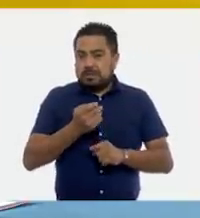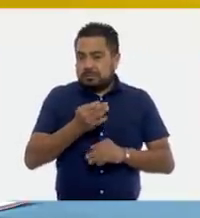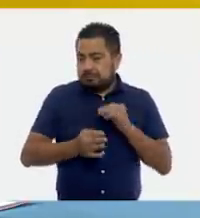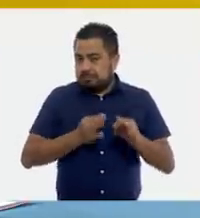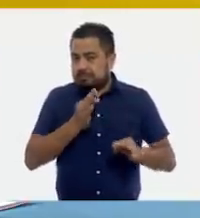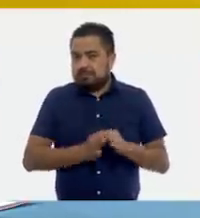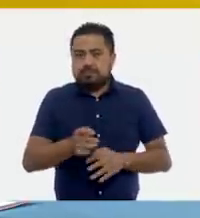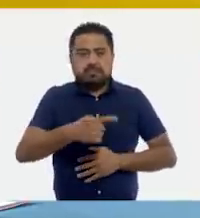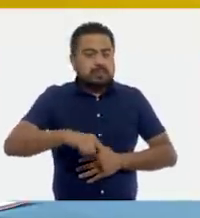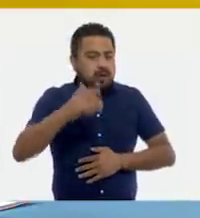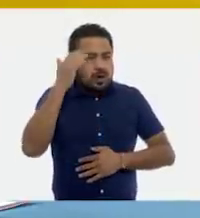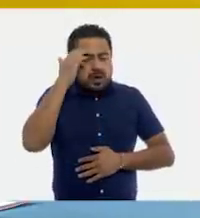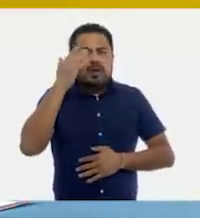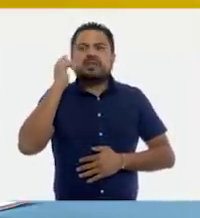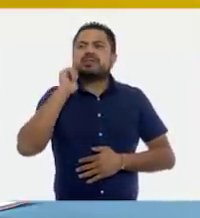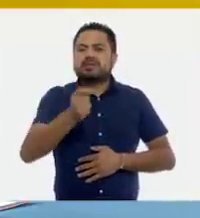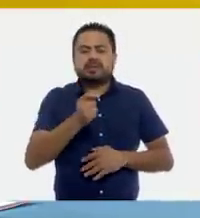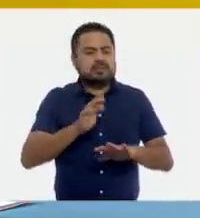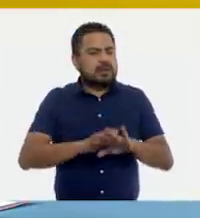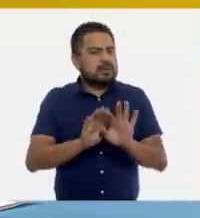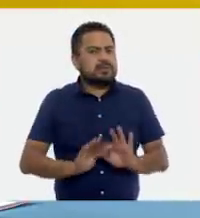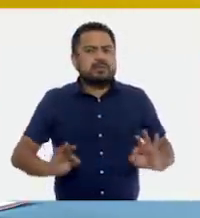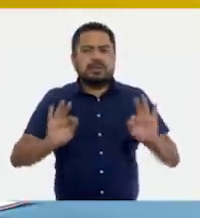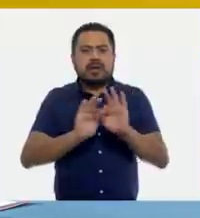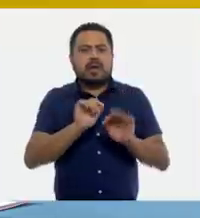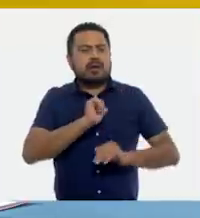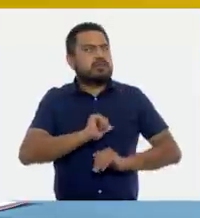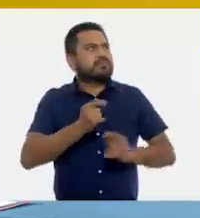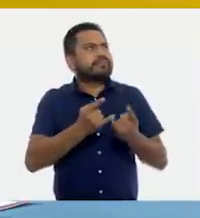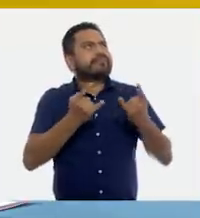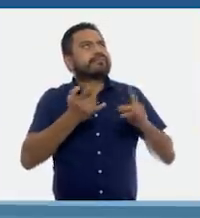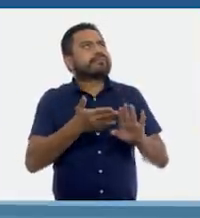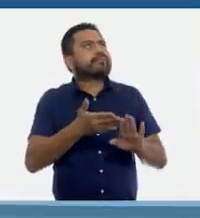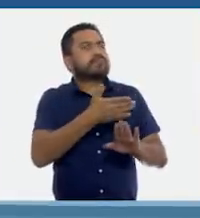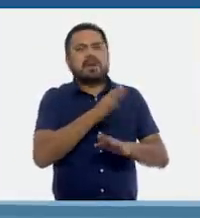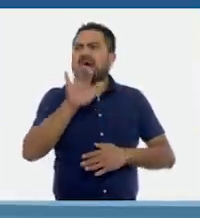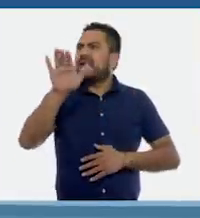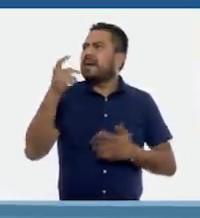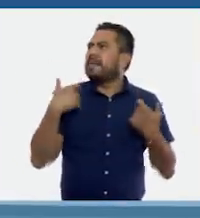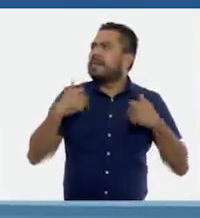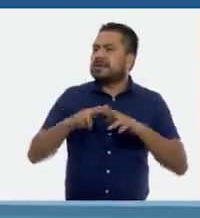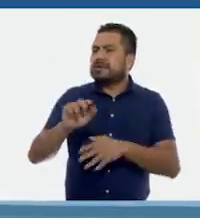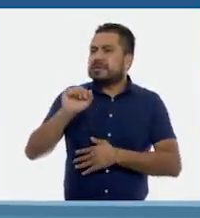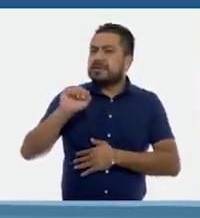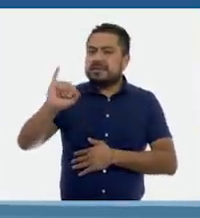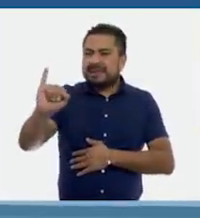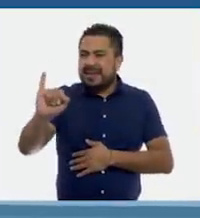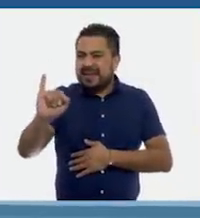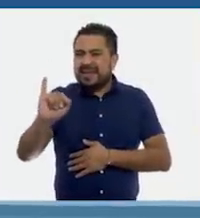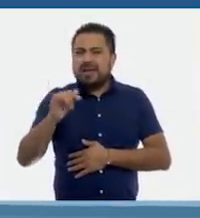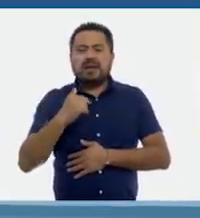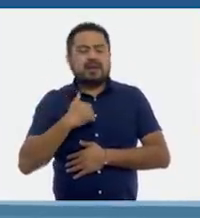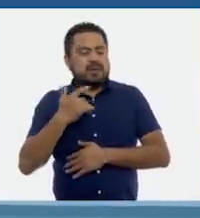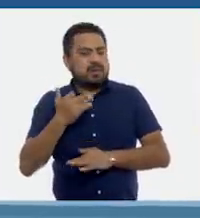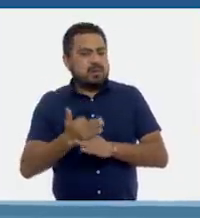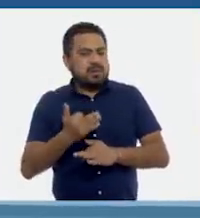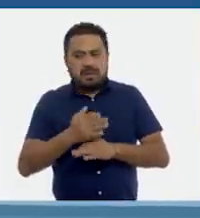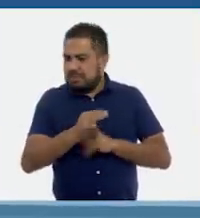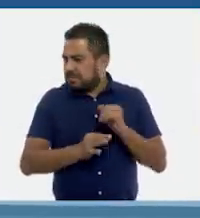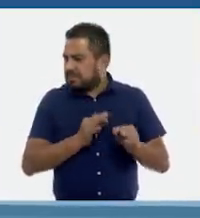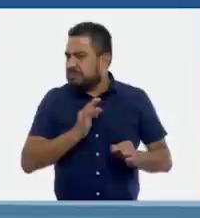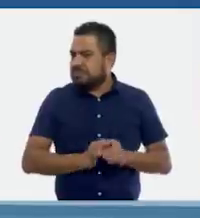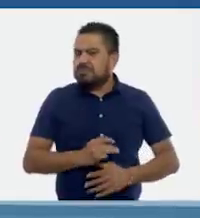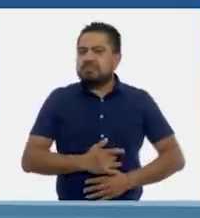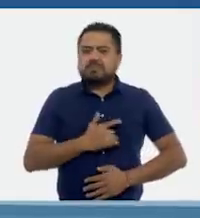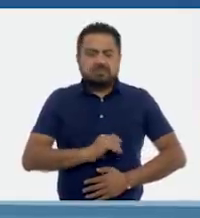para conocer otra etapa fundamental de nuestro pasado? ¡Maestra, sí, por supuesto! Yo estoy muy listo y